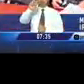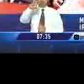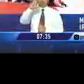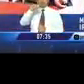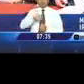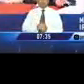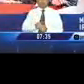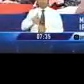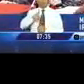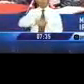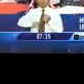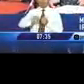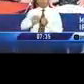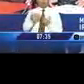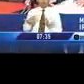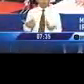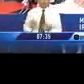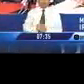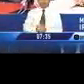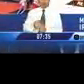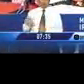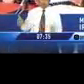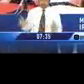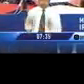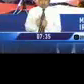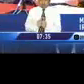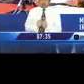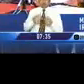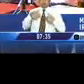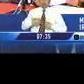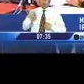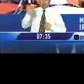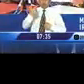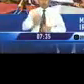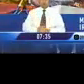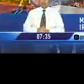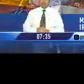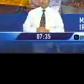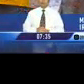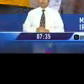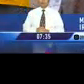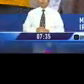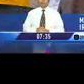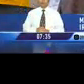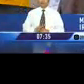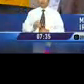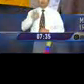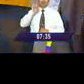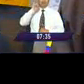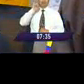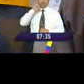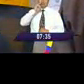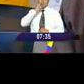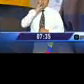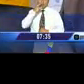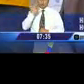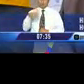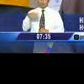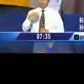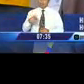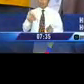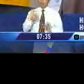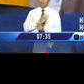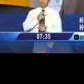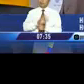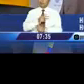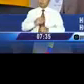estado del hijo del occiso, que se encontraba junto a Andrade en el momento del sicariato. Está en un estado crítico, lo